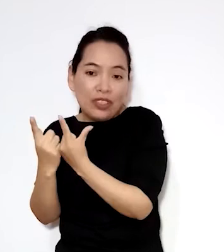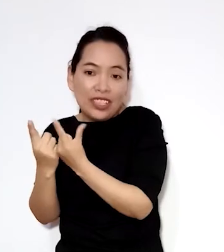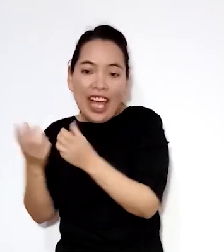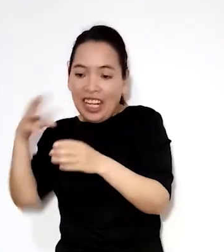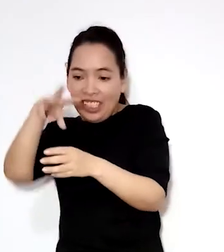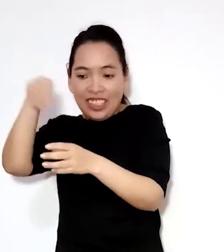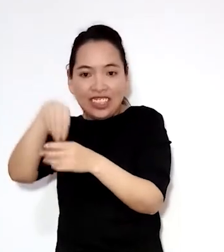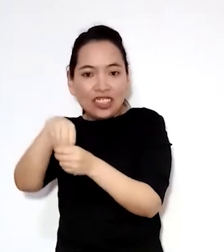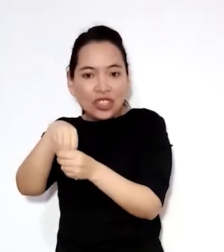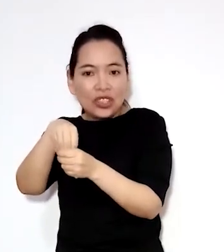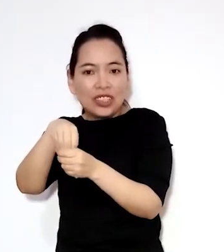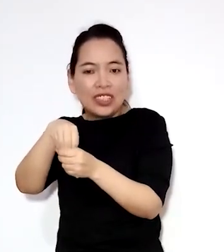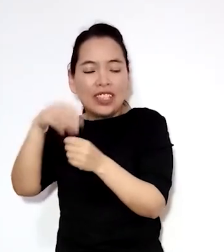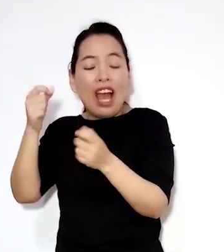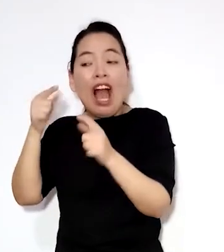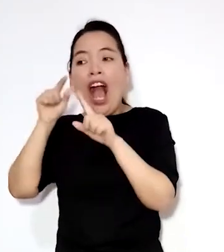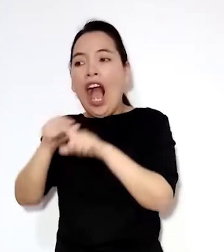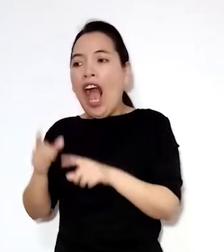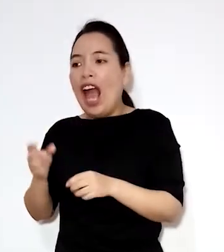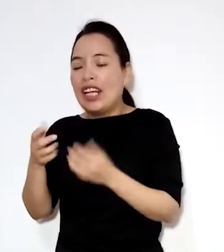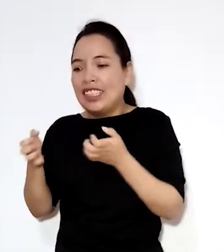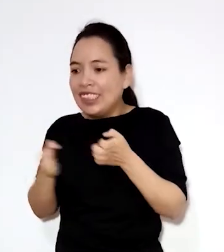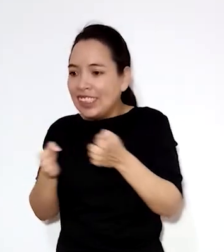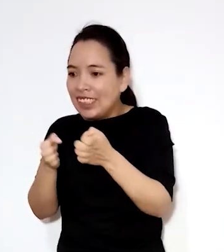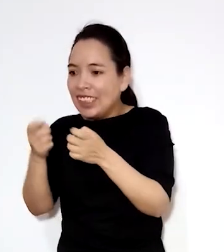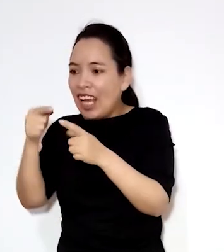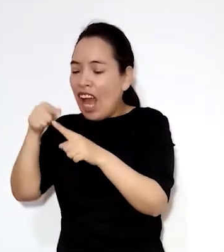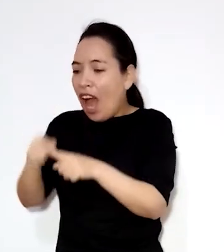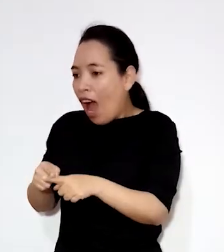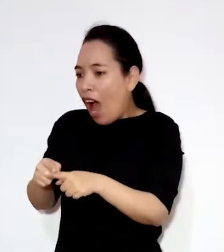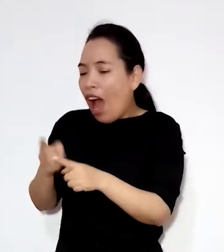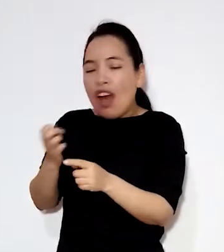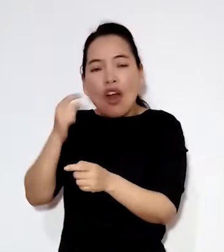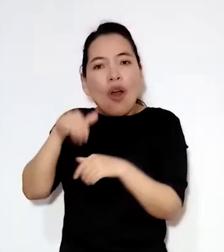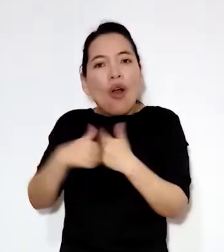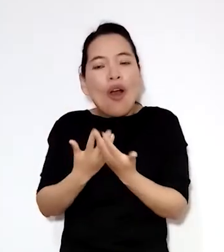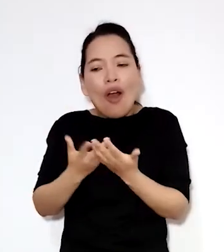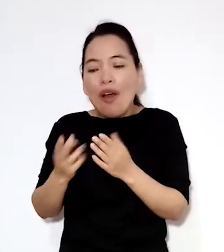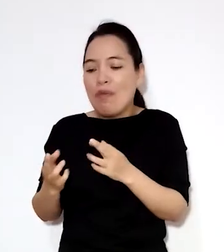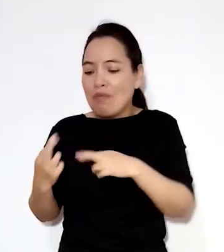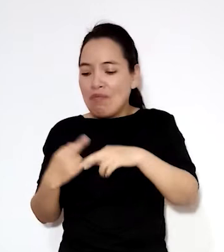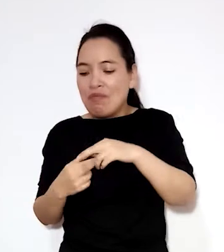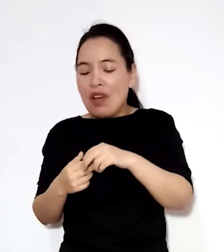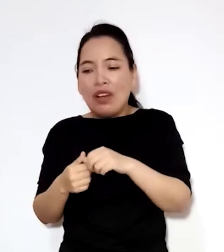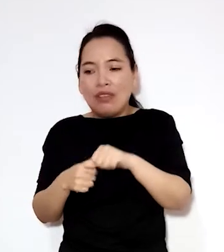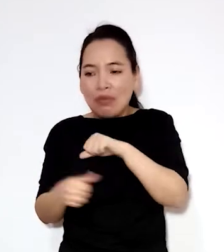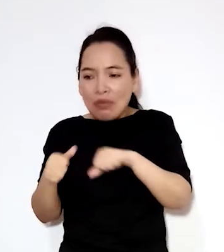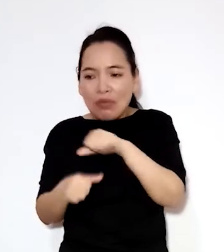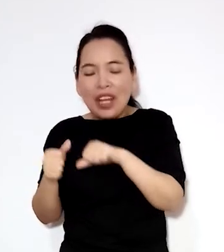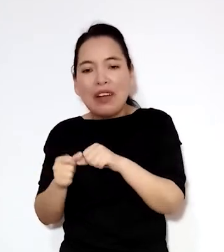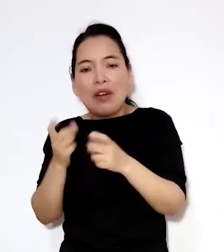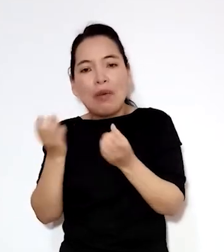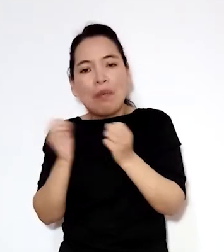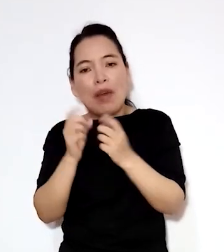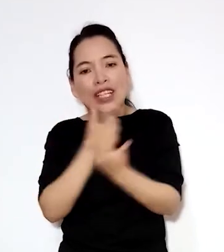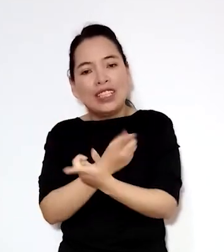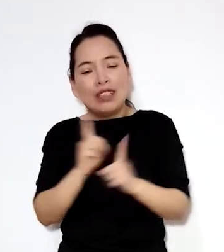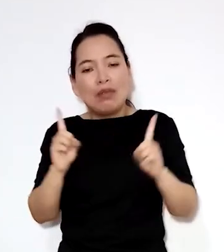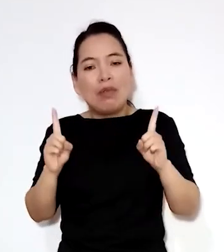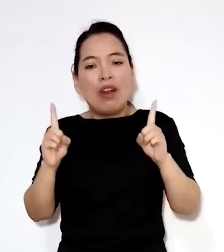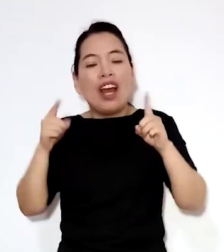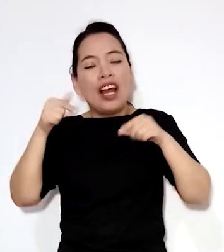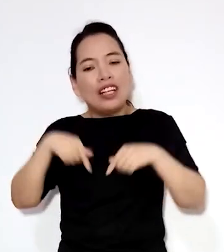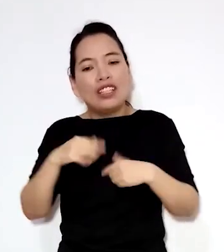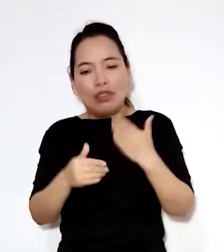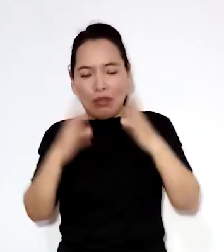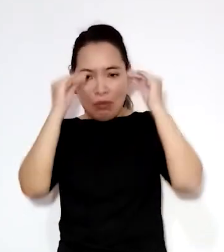sector de rehabilitación, el sector de apoyo social están involucrados, en estrategias en donde la relación